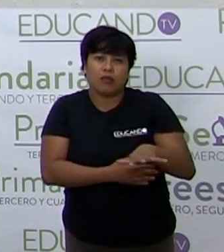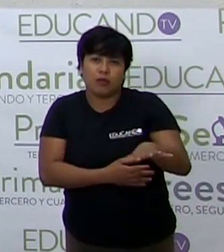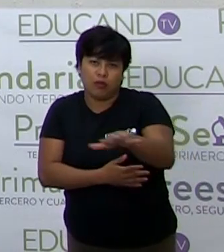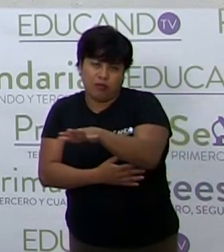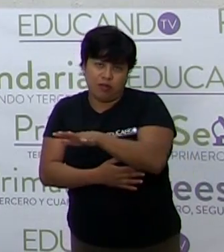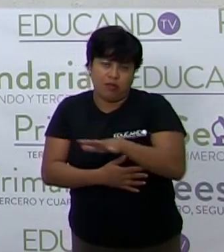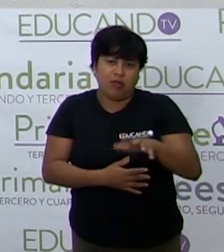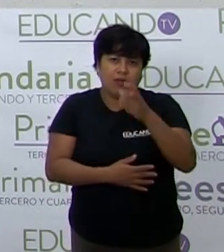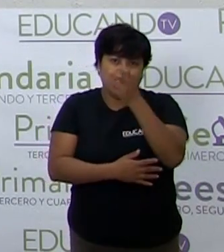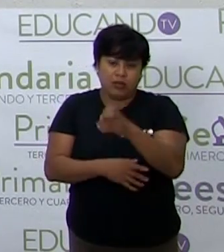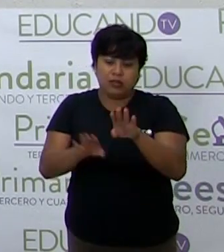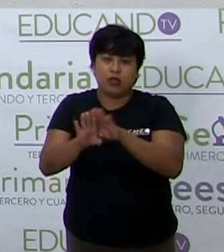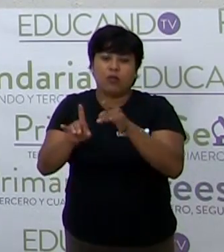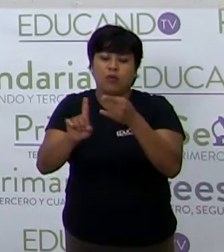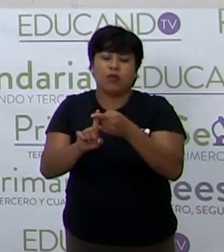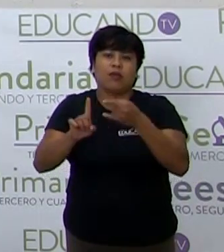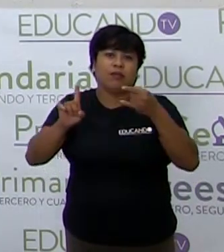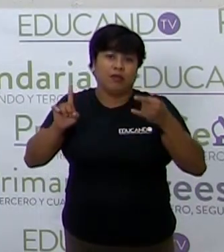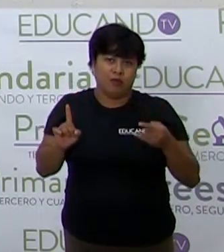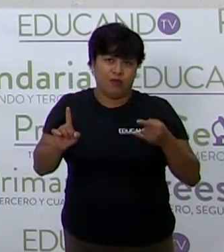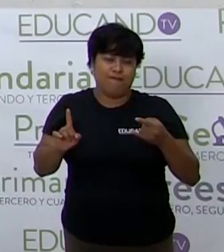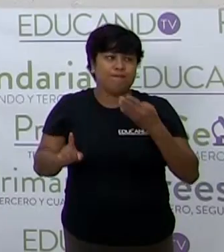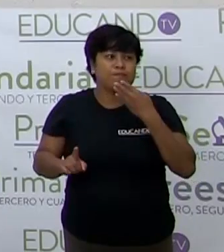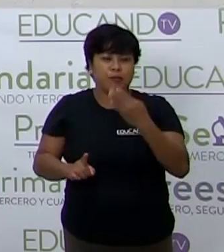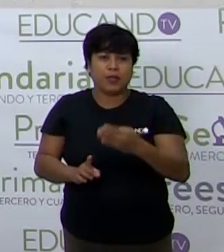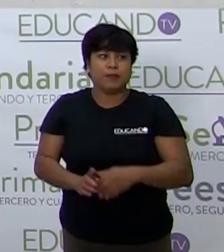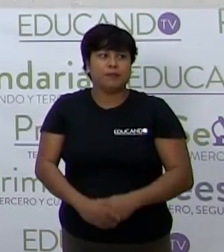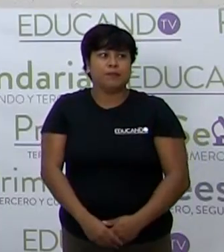de esta figura. Bien.